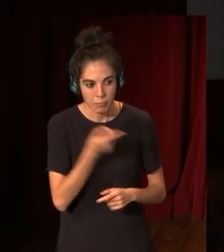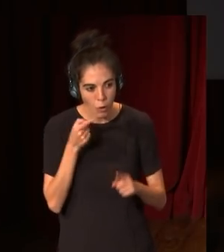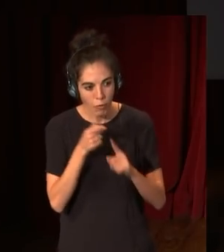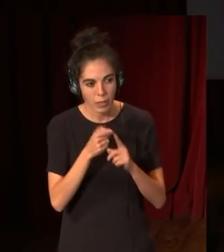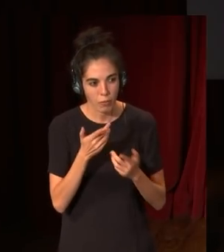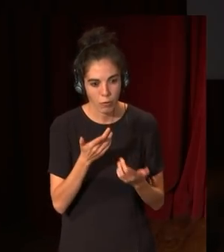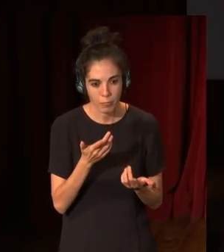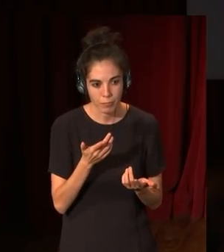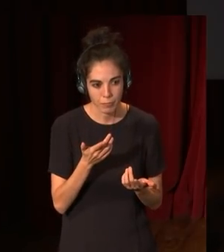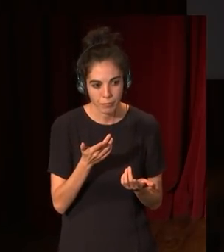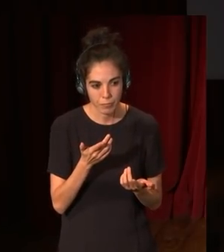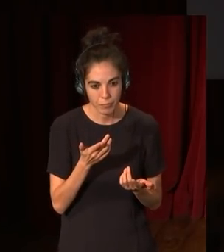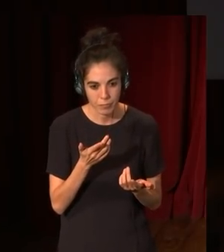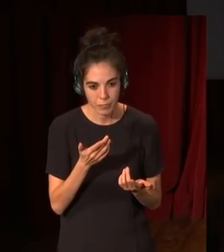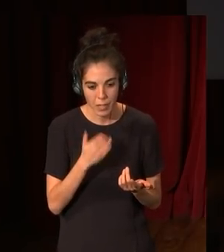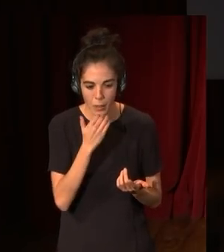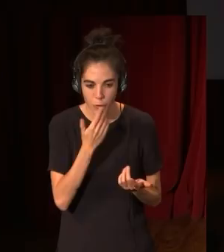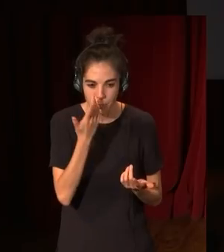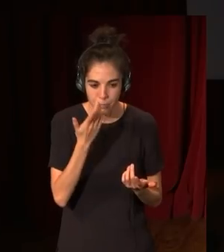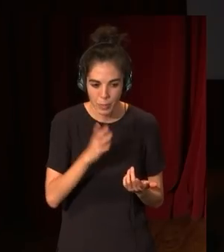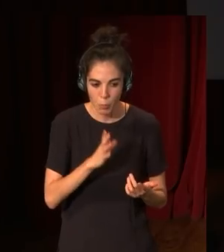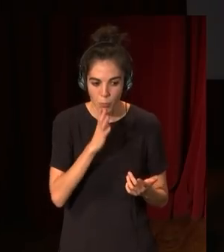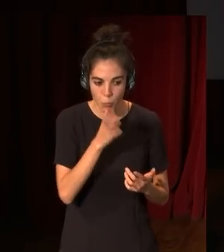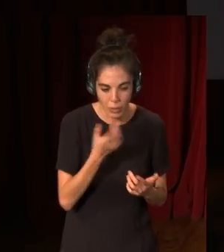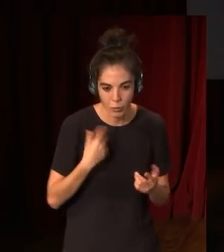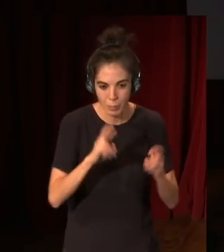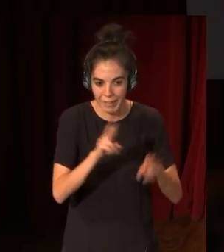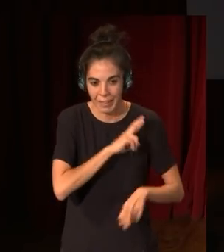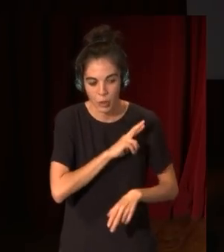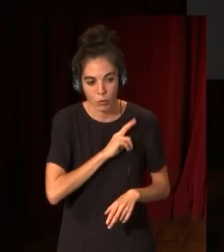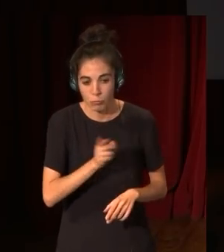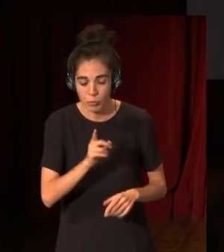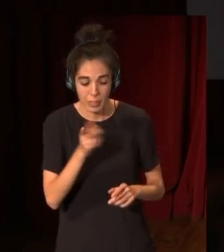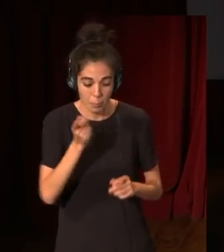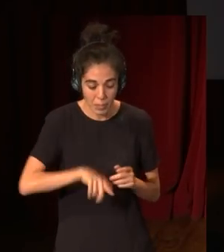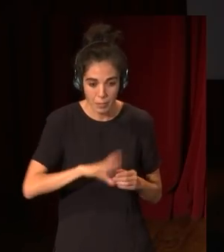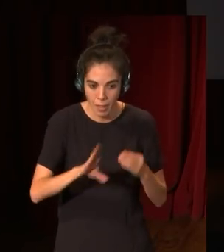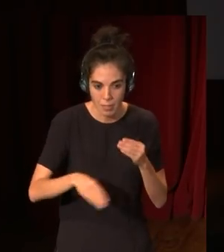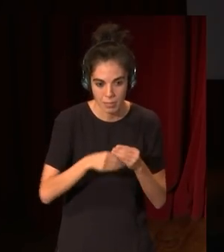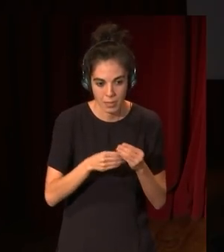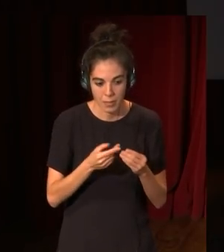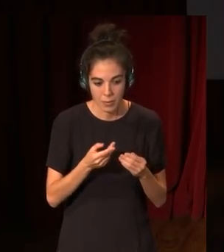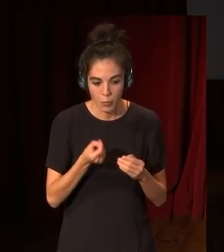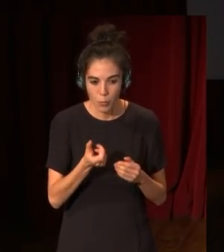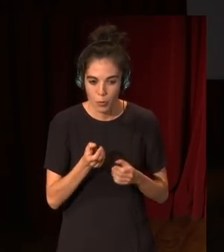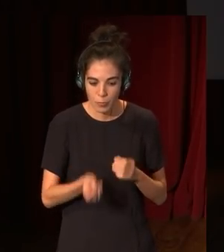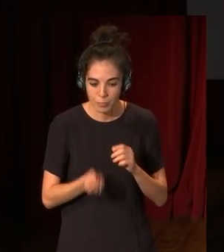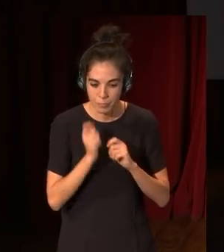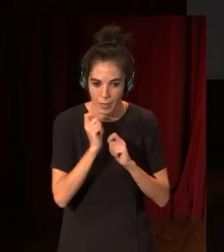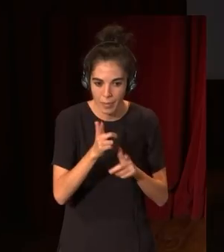un sentido un sentido un significado religioso a la obra sino también para crear una sensación